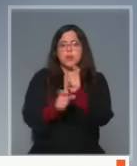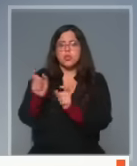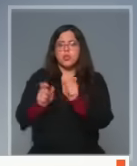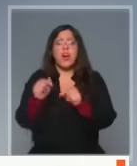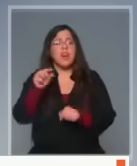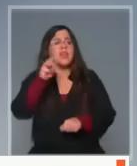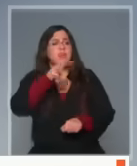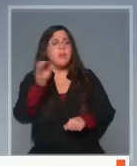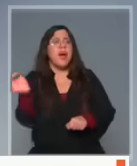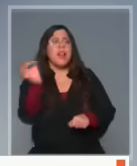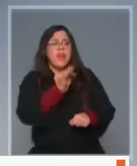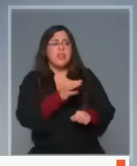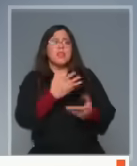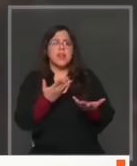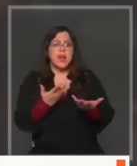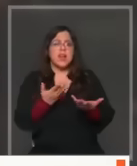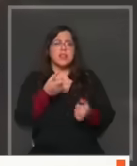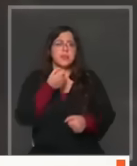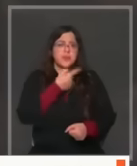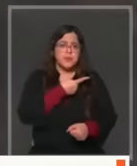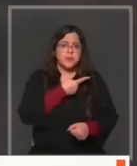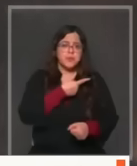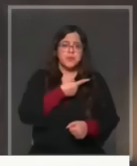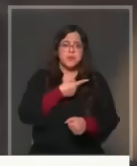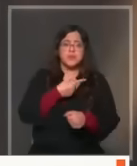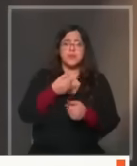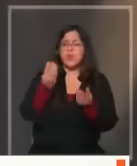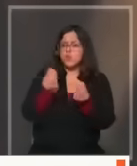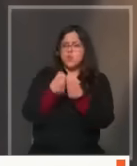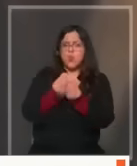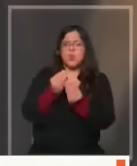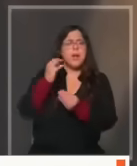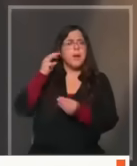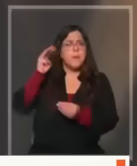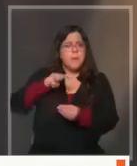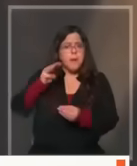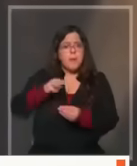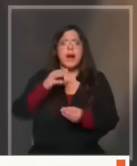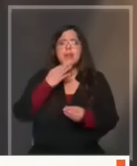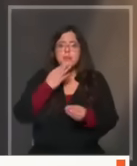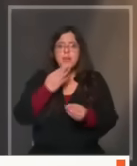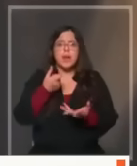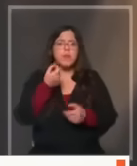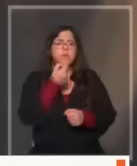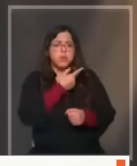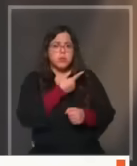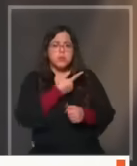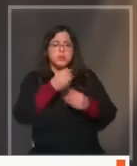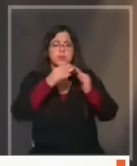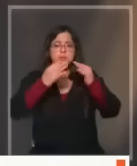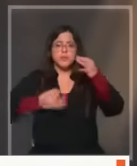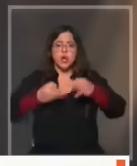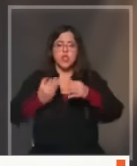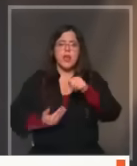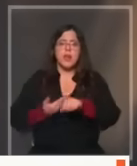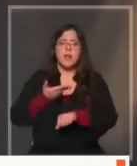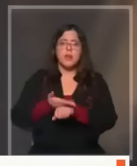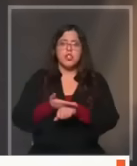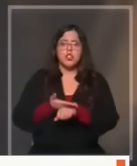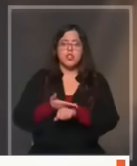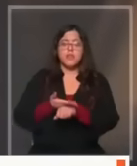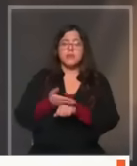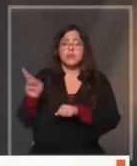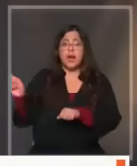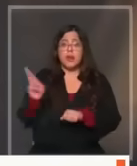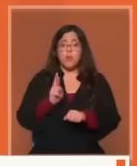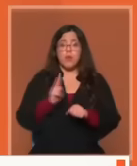plantea poner un recurso de Amparo como ella hubo más de una decena de madres que también ent Aron recursos a la corte de apelaciones la respuesta